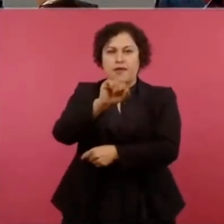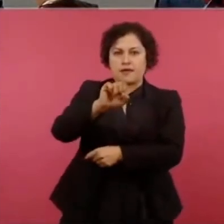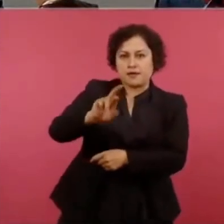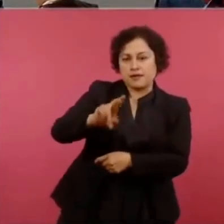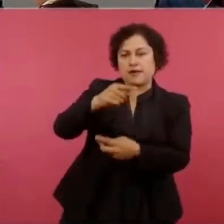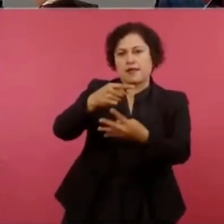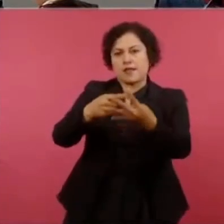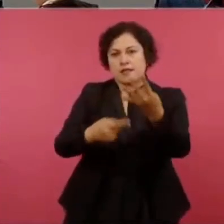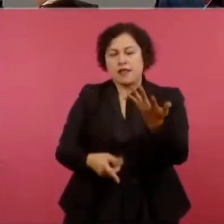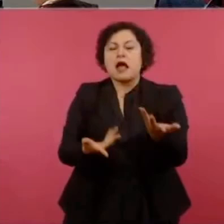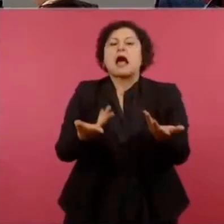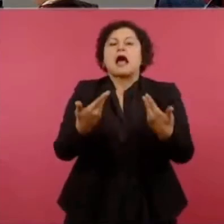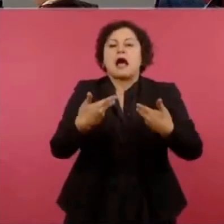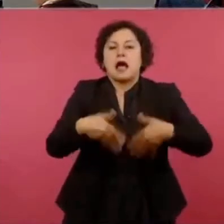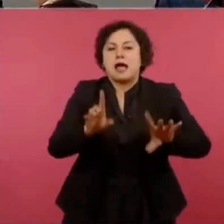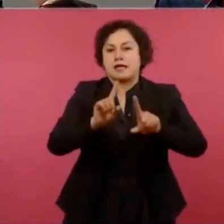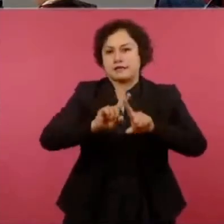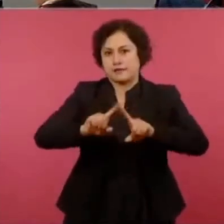un medicamento,